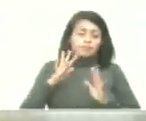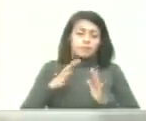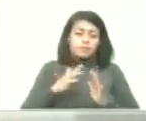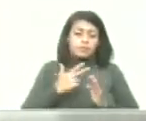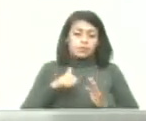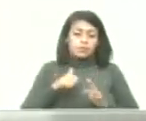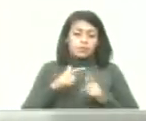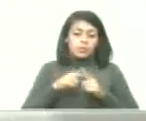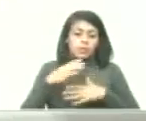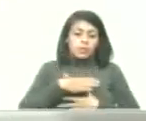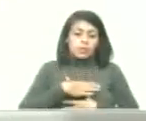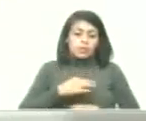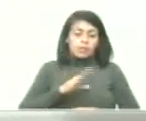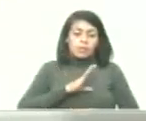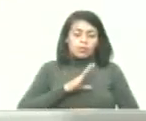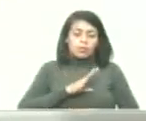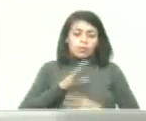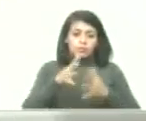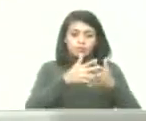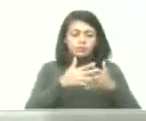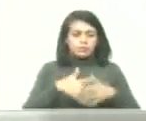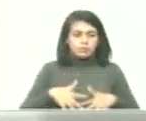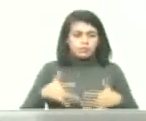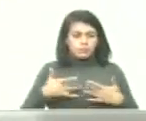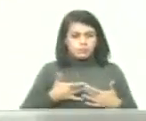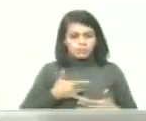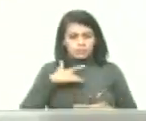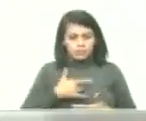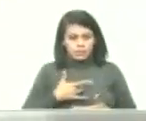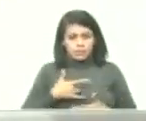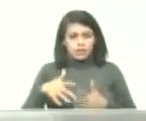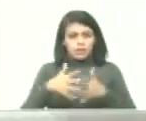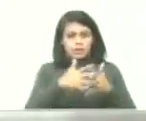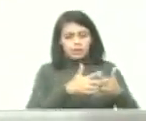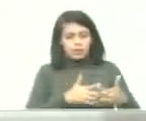está entre los intereses geoestratégicos de Estados Unidos. ¿Qué? O sea, que Estados Unidos